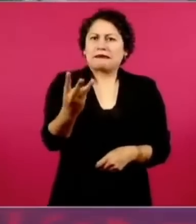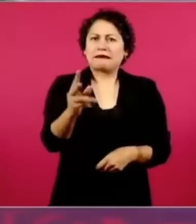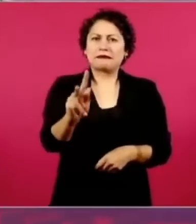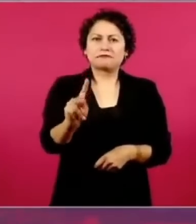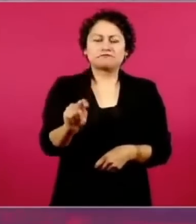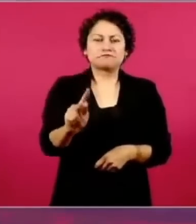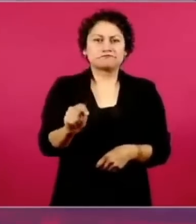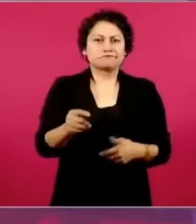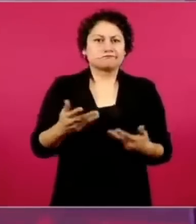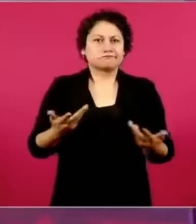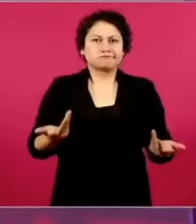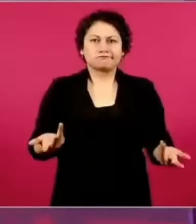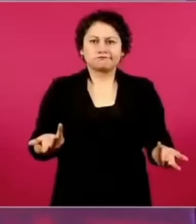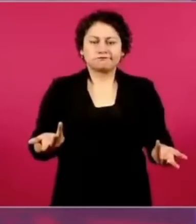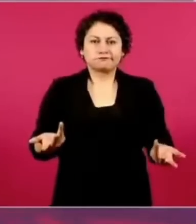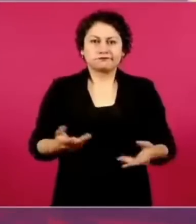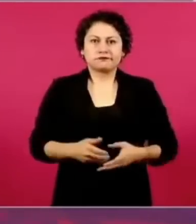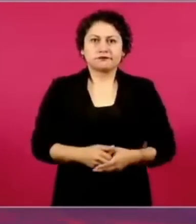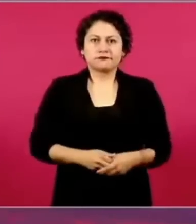y